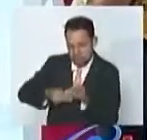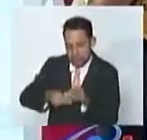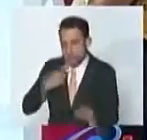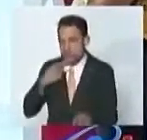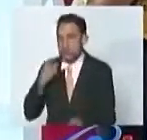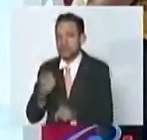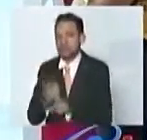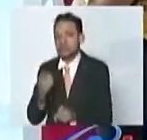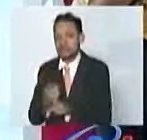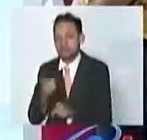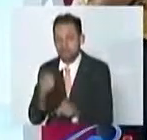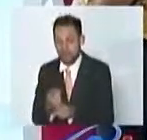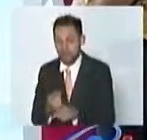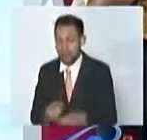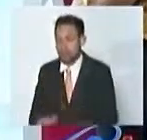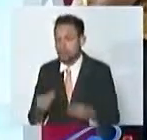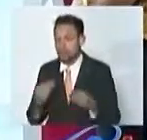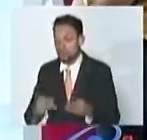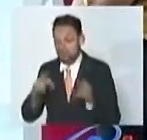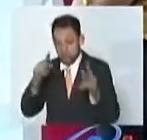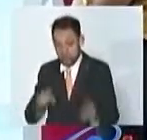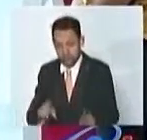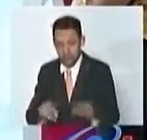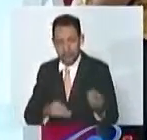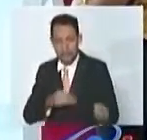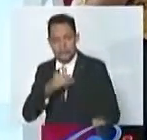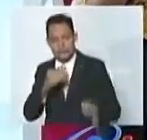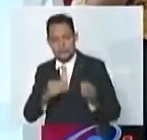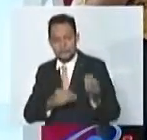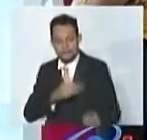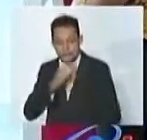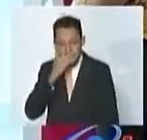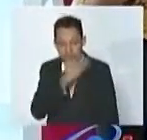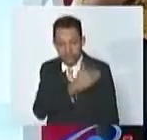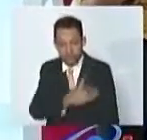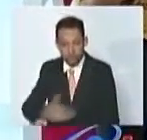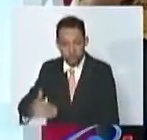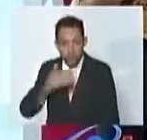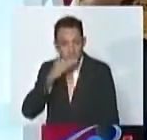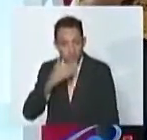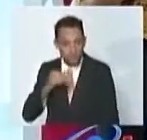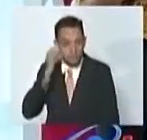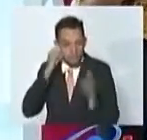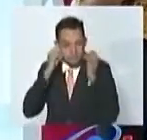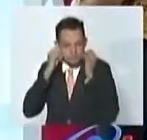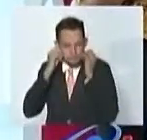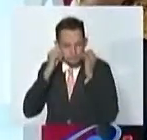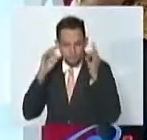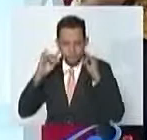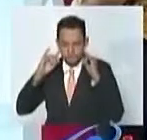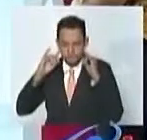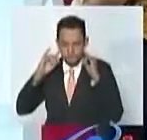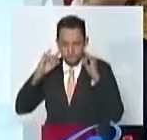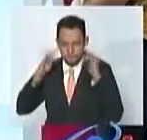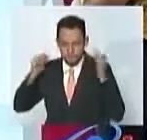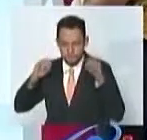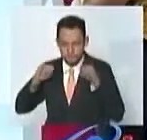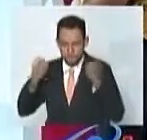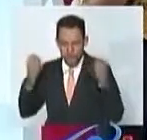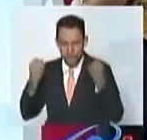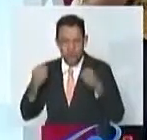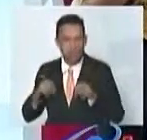Entonces, muchas veces es cuando encontramos esos niños que se me reventó el oído. No sé qué pasó, pero se me